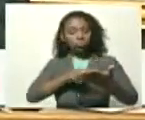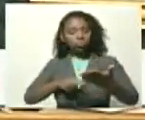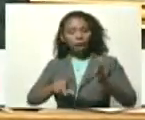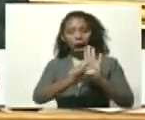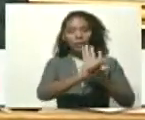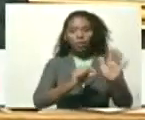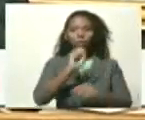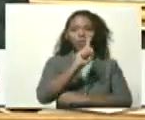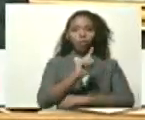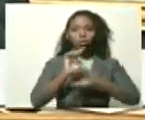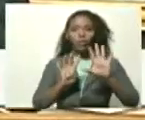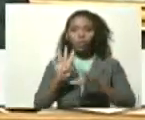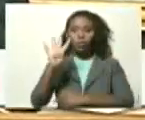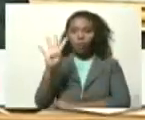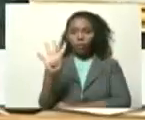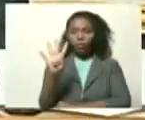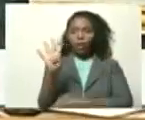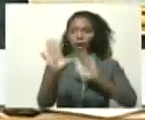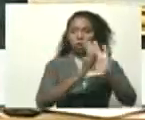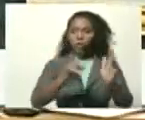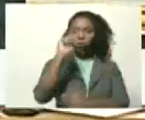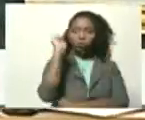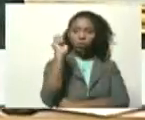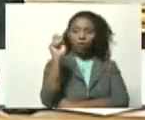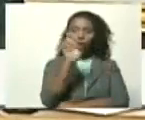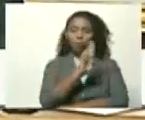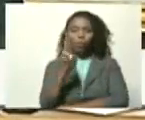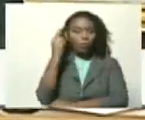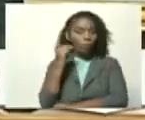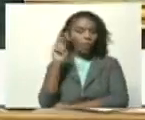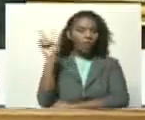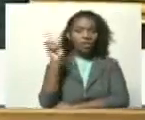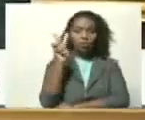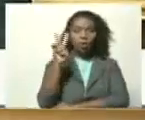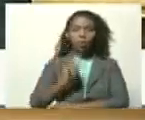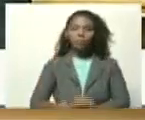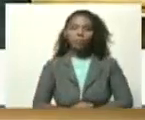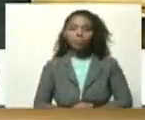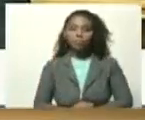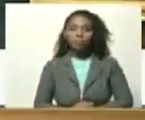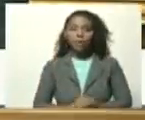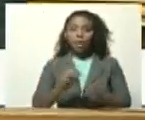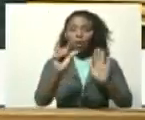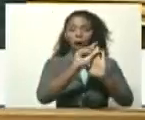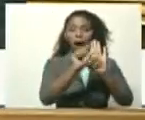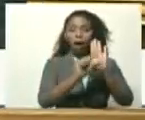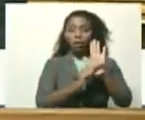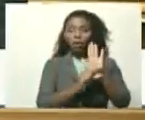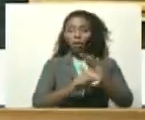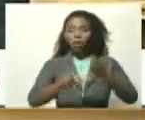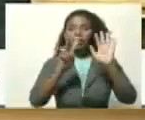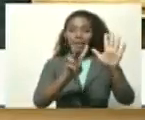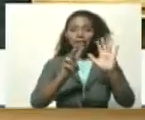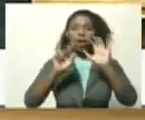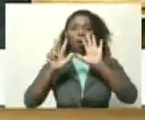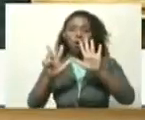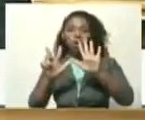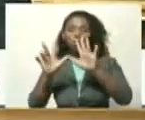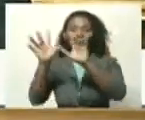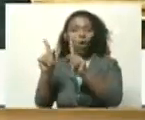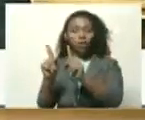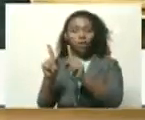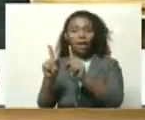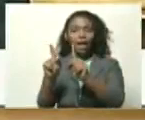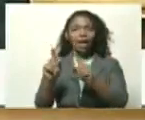artículo 194 de la Constitución de la República Bolivariana de Venezuela y los artículos 7, 8 y 11